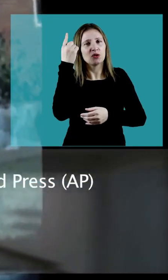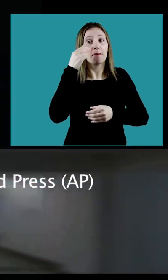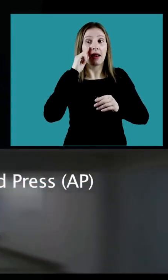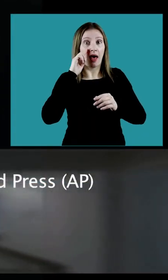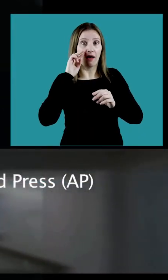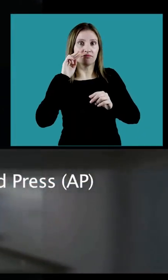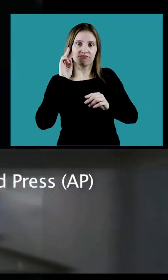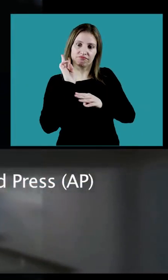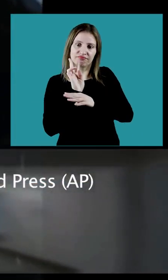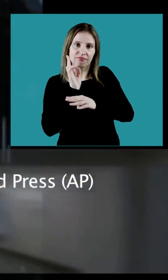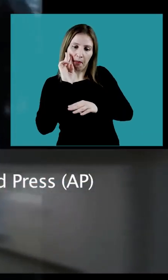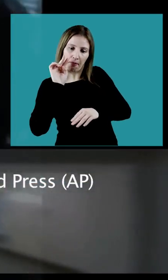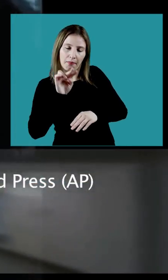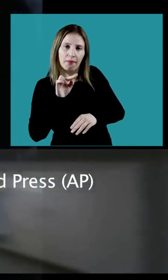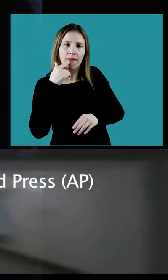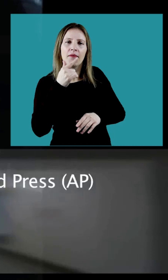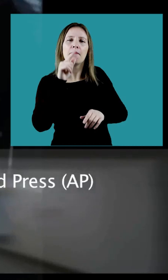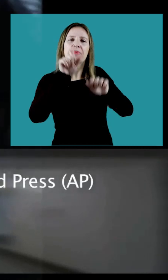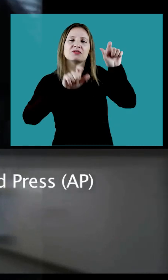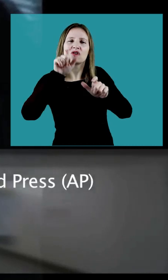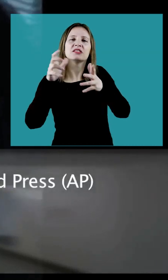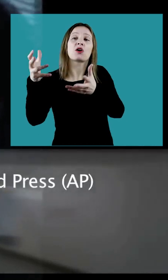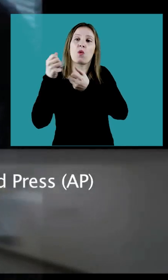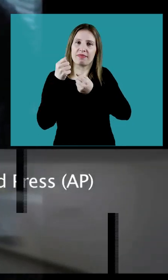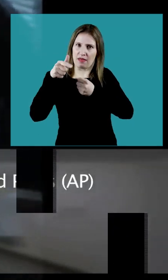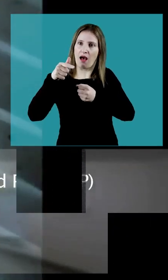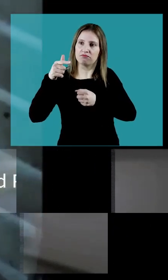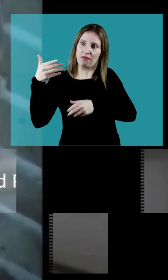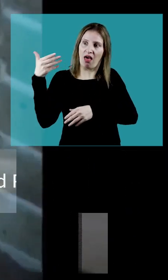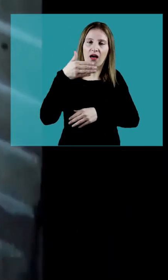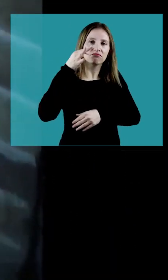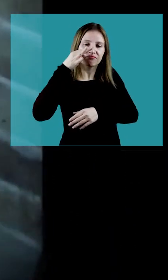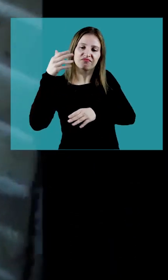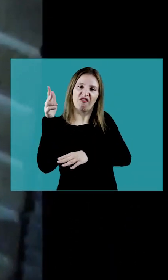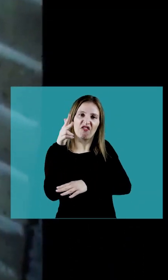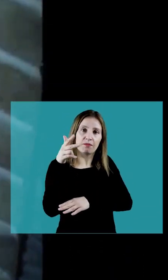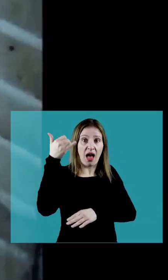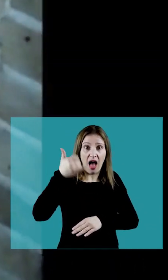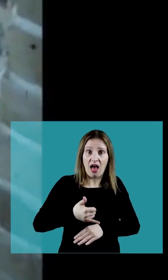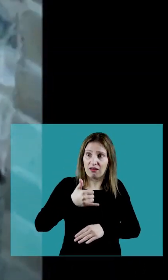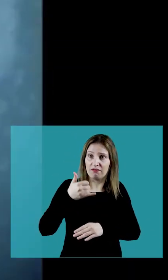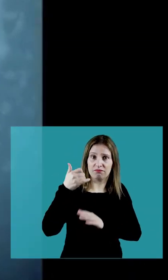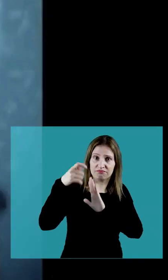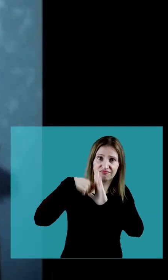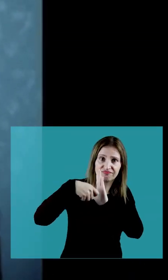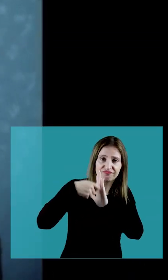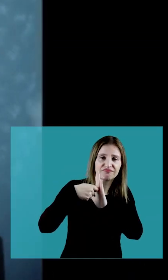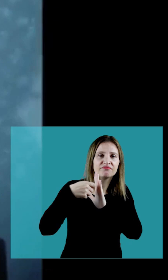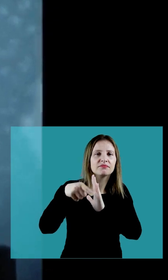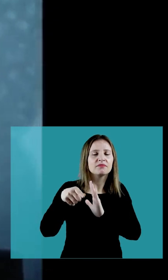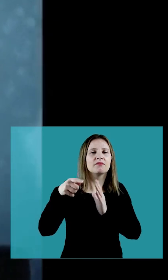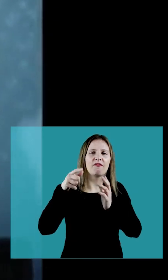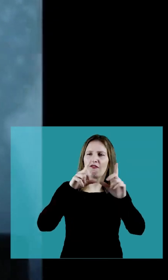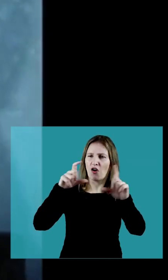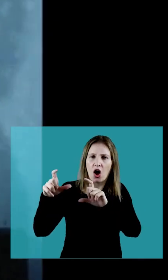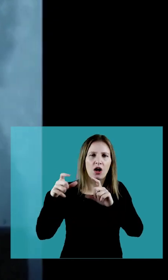los secuestrados eran detenidos. De eso quedaron materiales que son los que